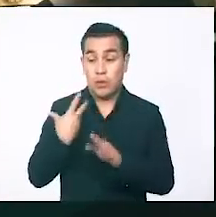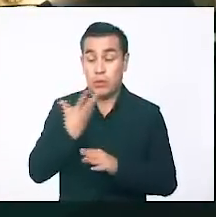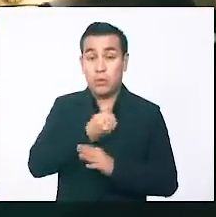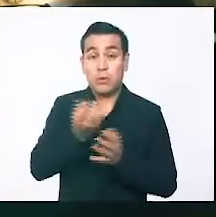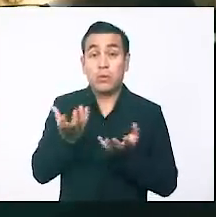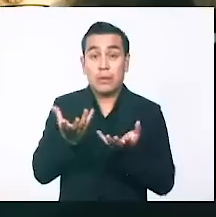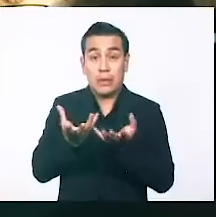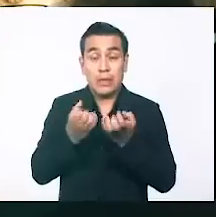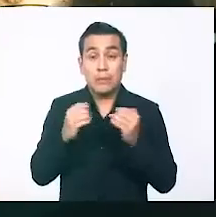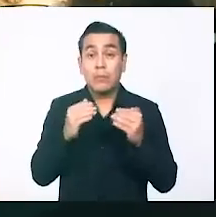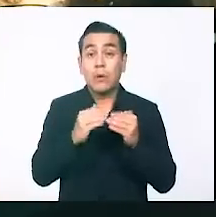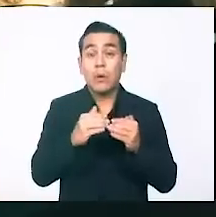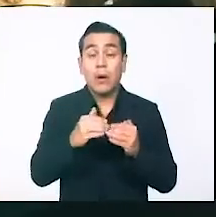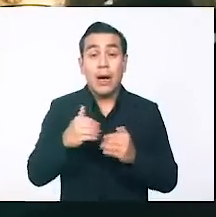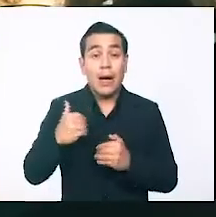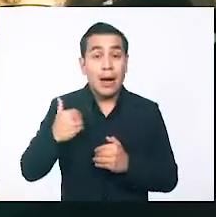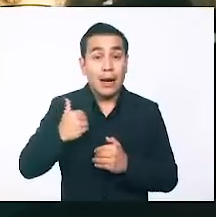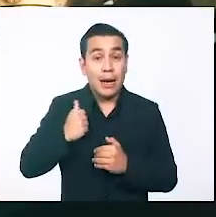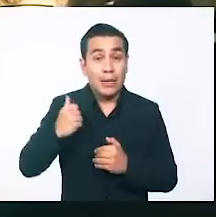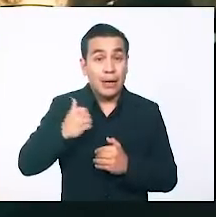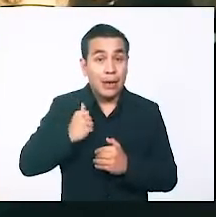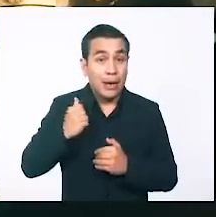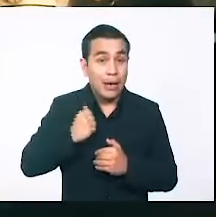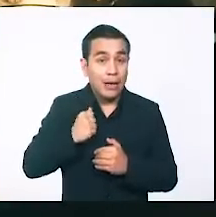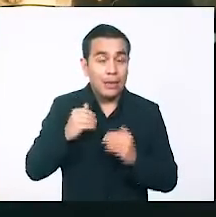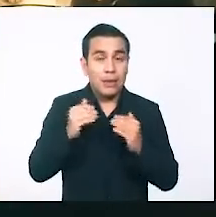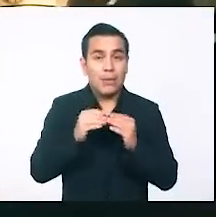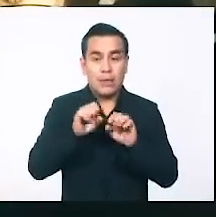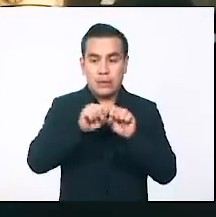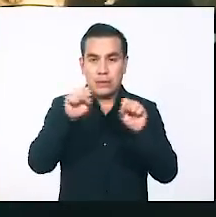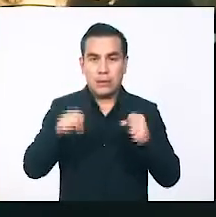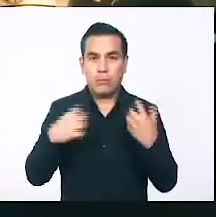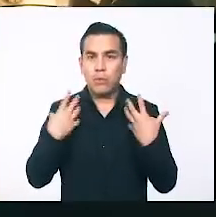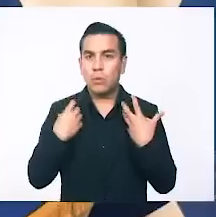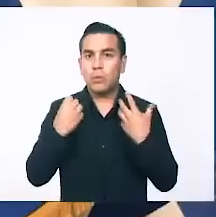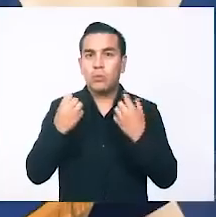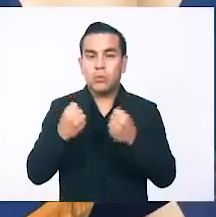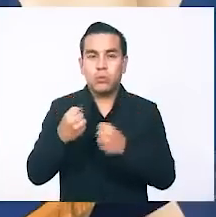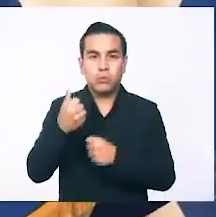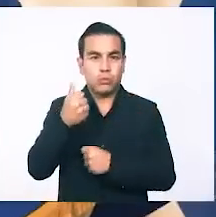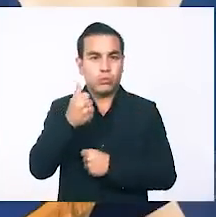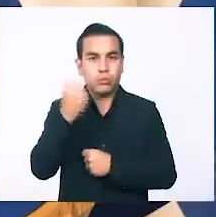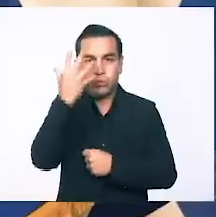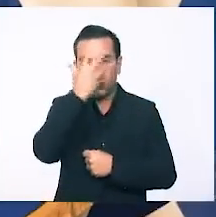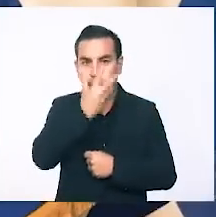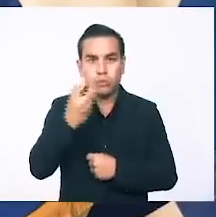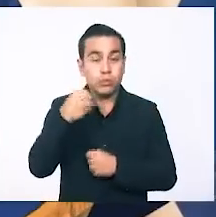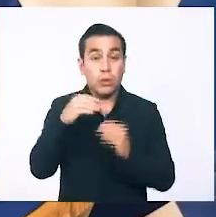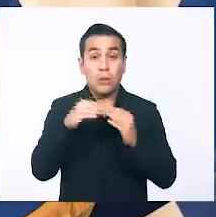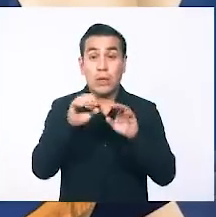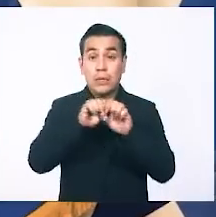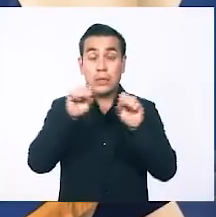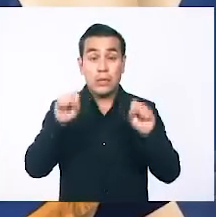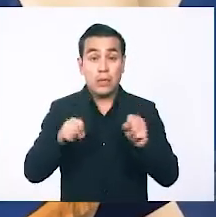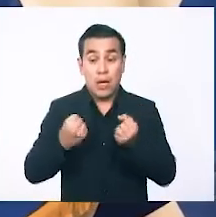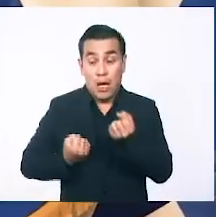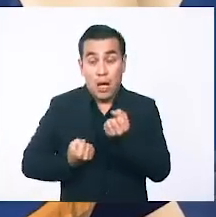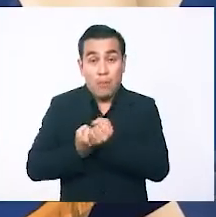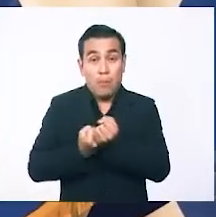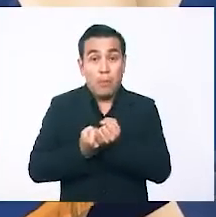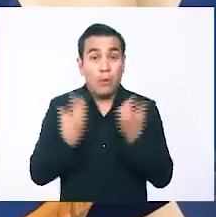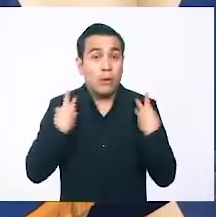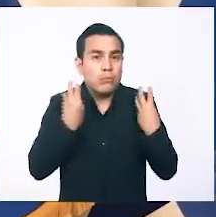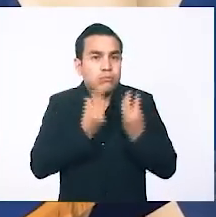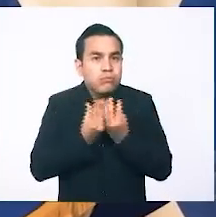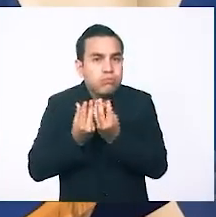ser como Canadá. Quisiéramos tener un sistema de salud tan envidiable y un sistema de cobertura social como el de Canadá.